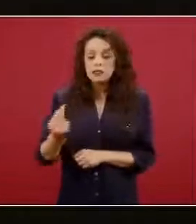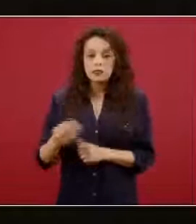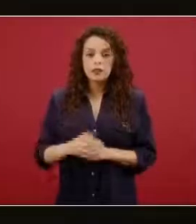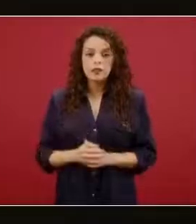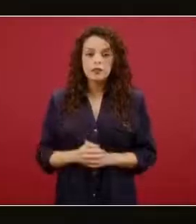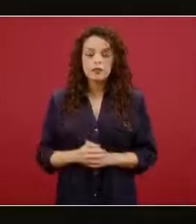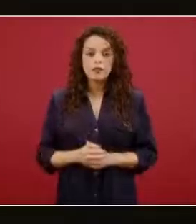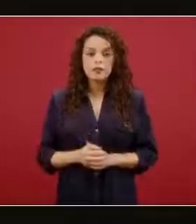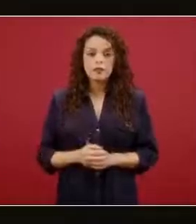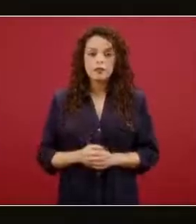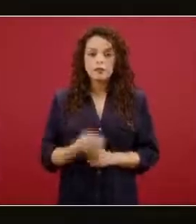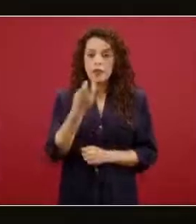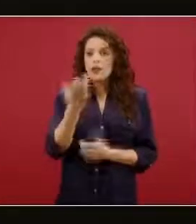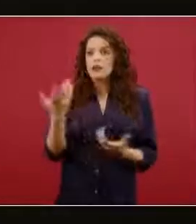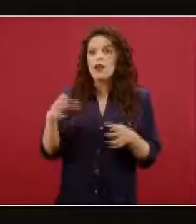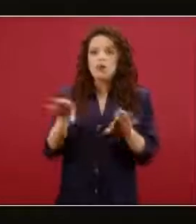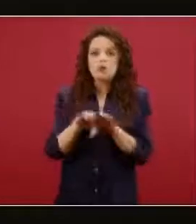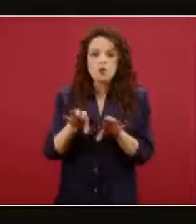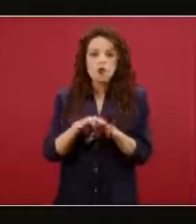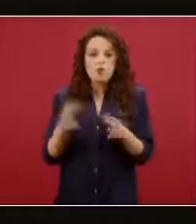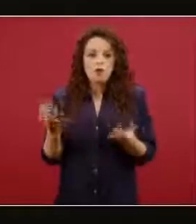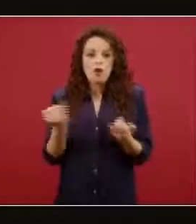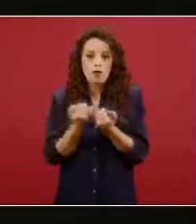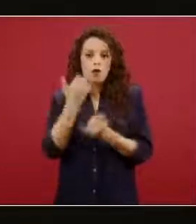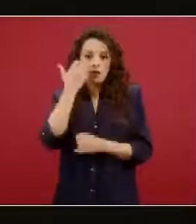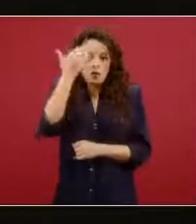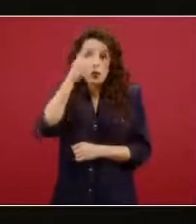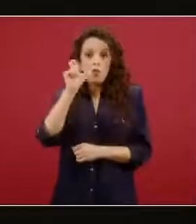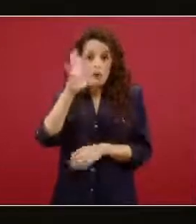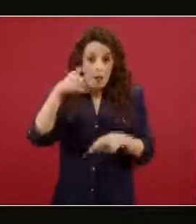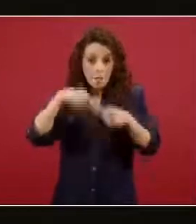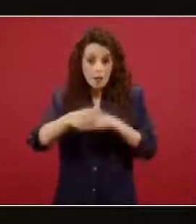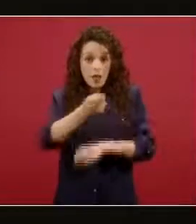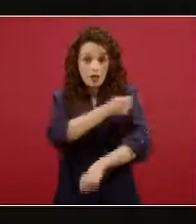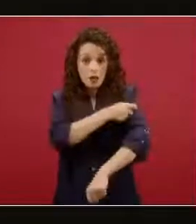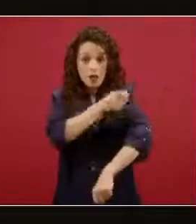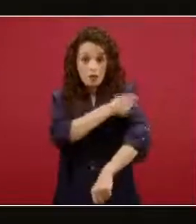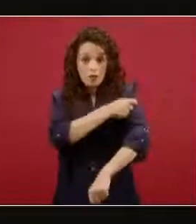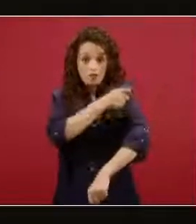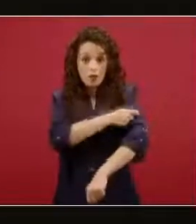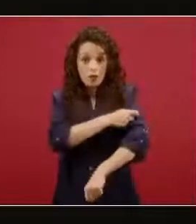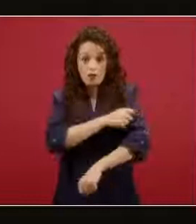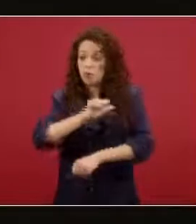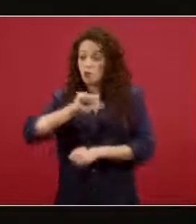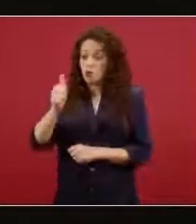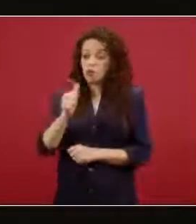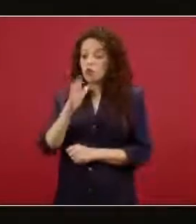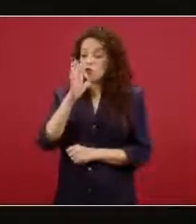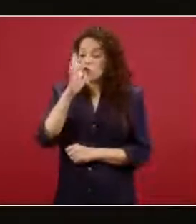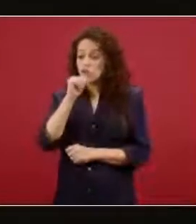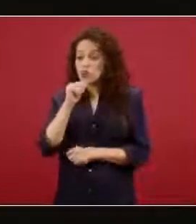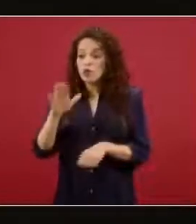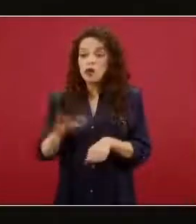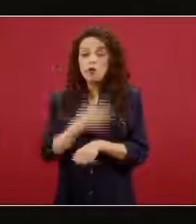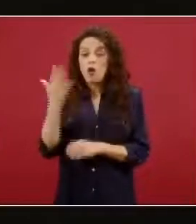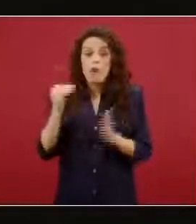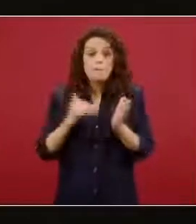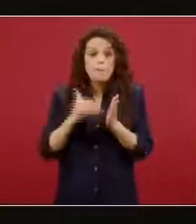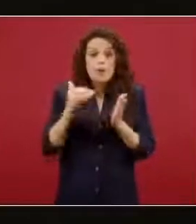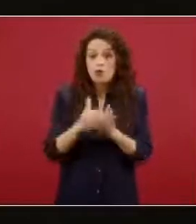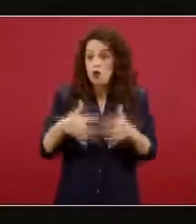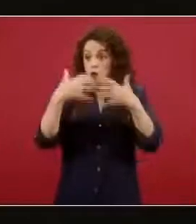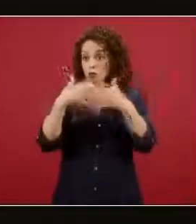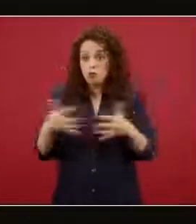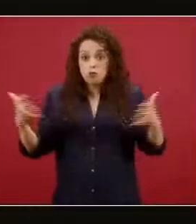sería también ese panorama cuando ya se estén vacunando y los que no se puedan obtener porque no se pueden producir millones de